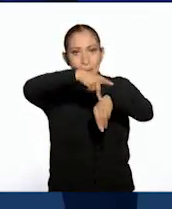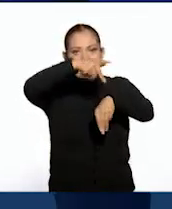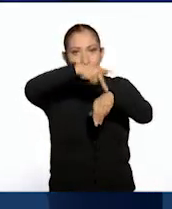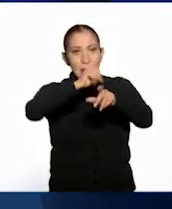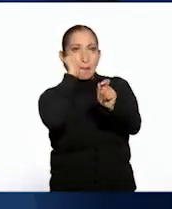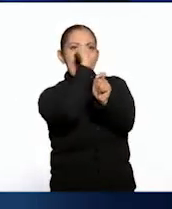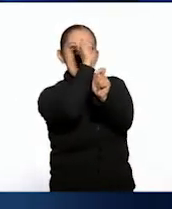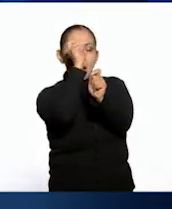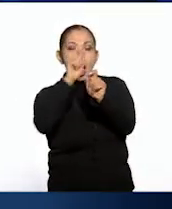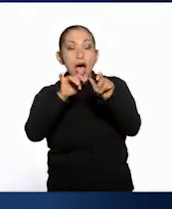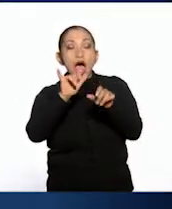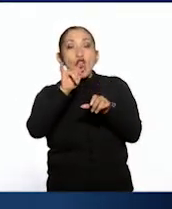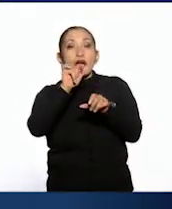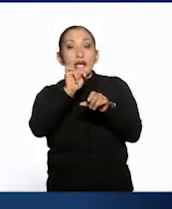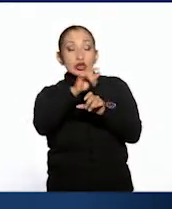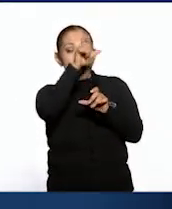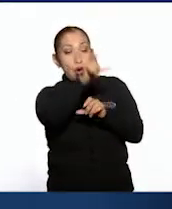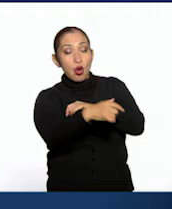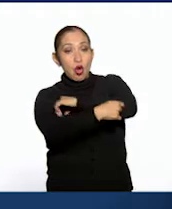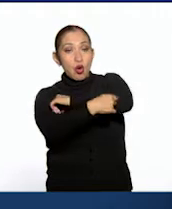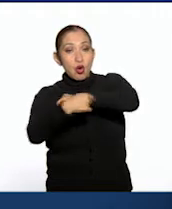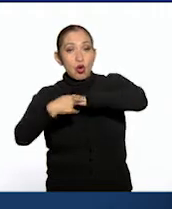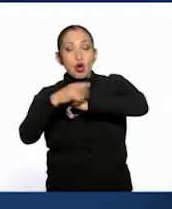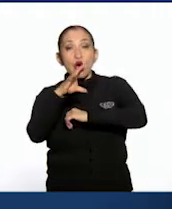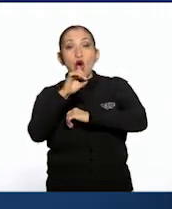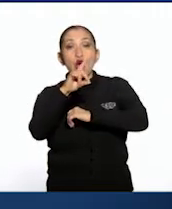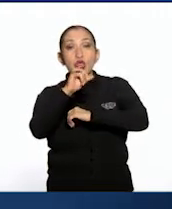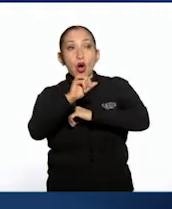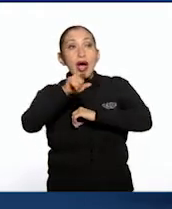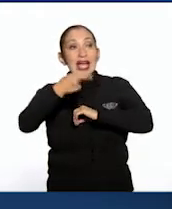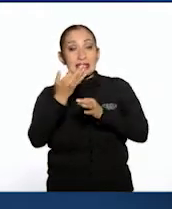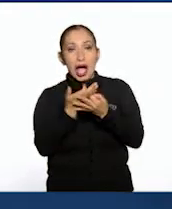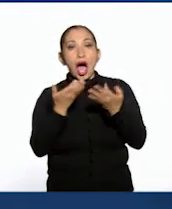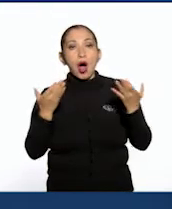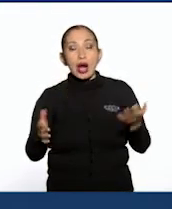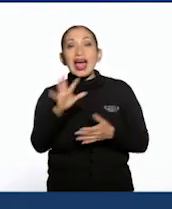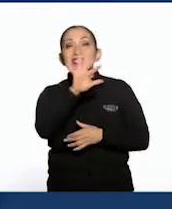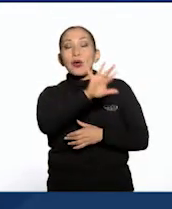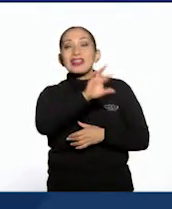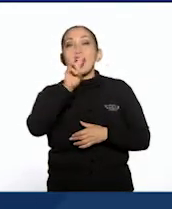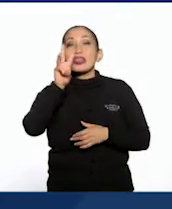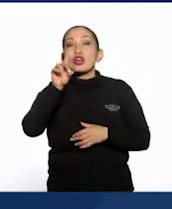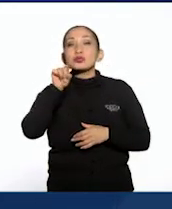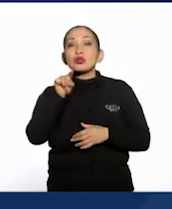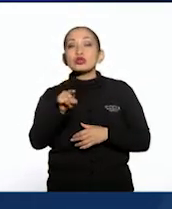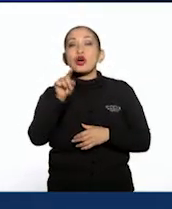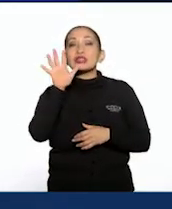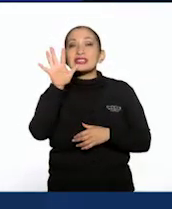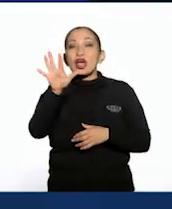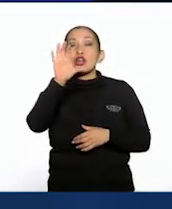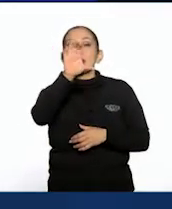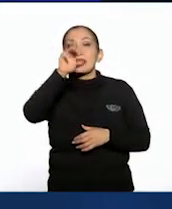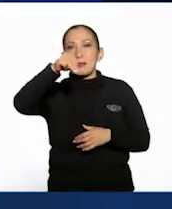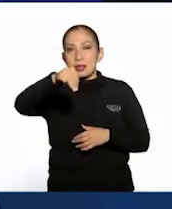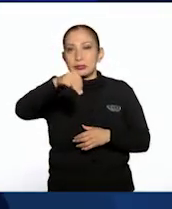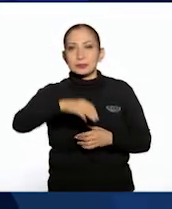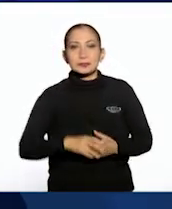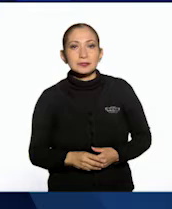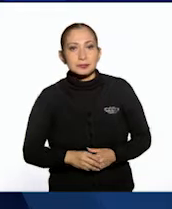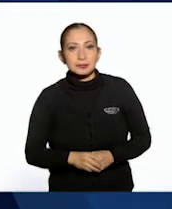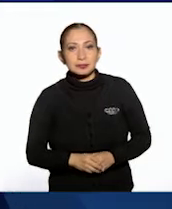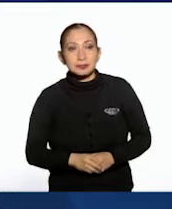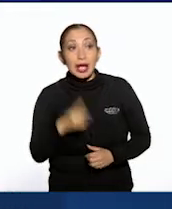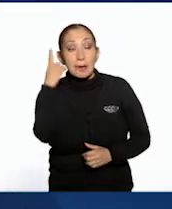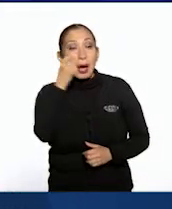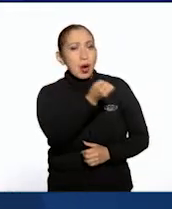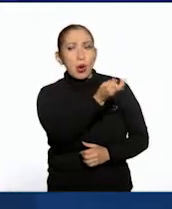templo la longitud patrón del codo, cuya medida actual es de 52.5 centímetros,